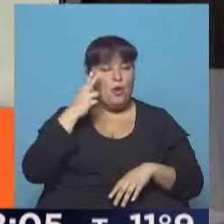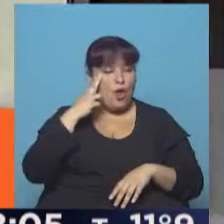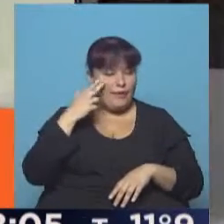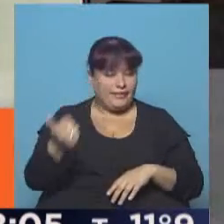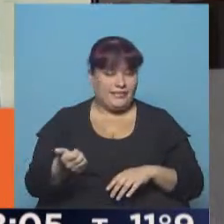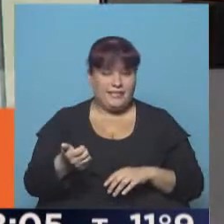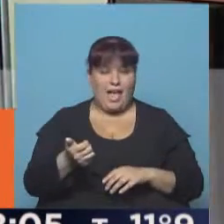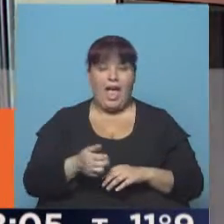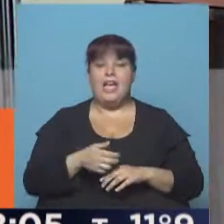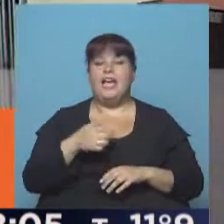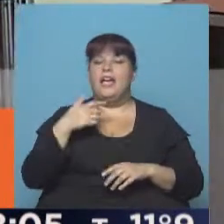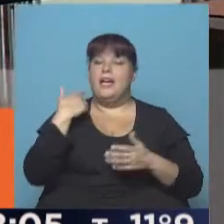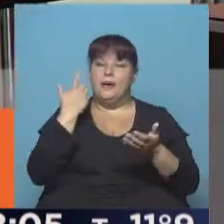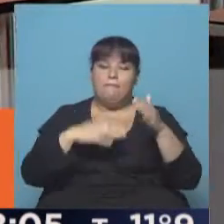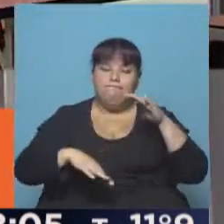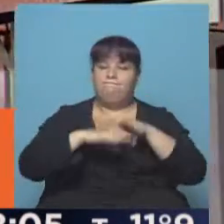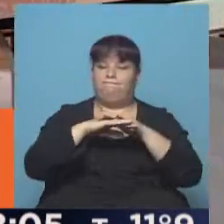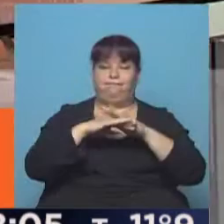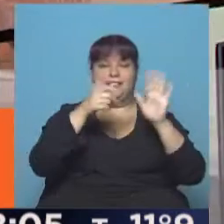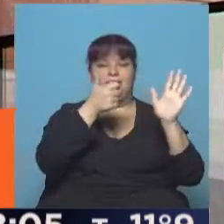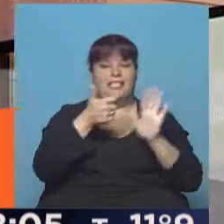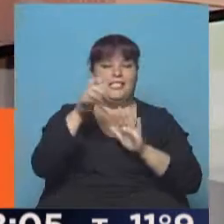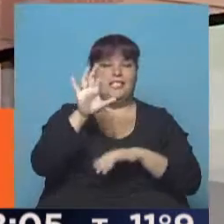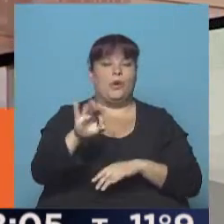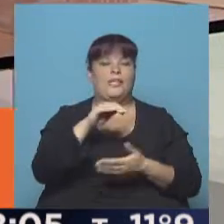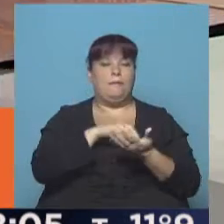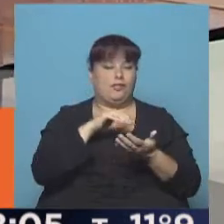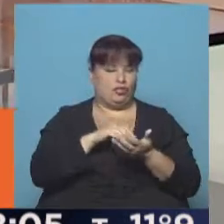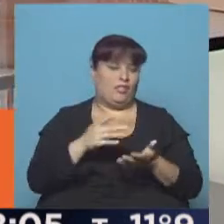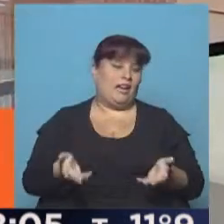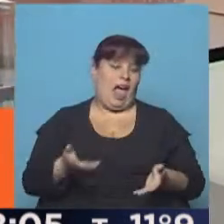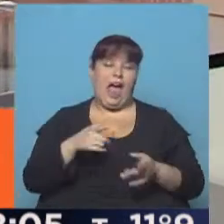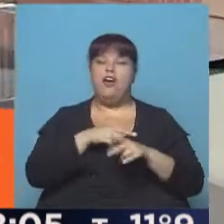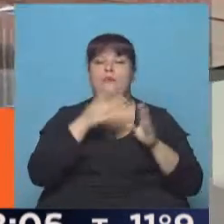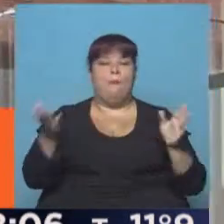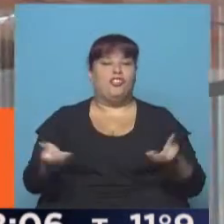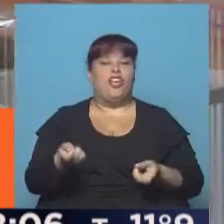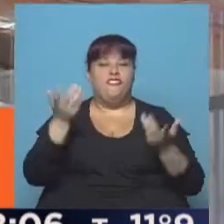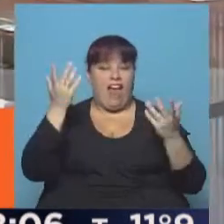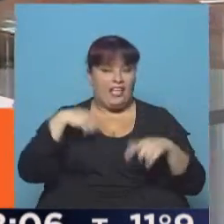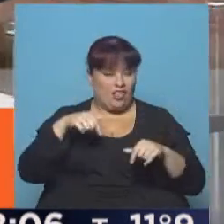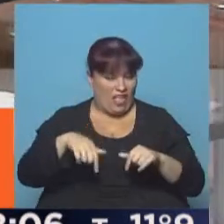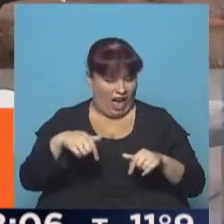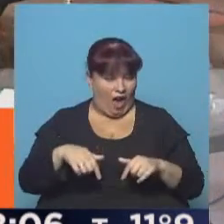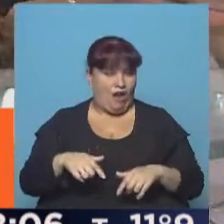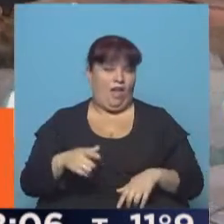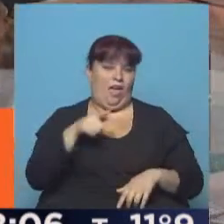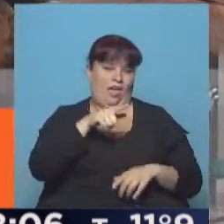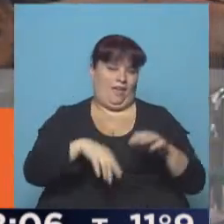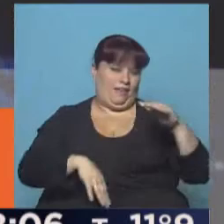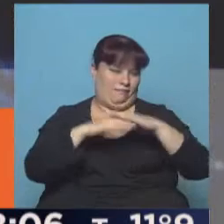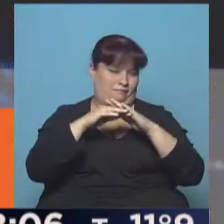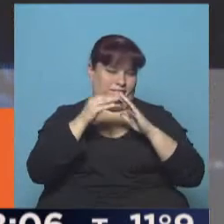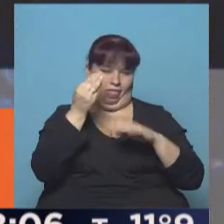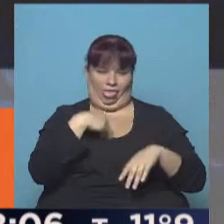96 se pone un tope de 650 millones. Obviamente que el proceso inflacionario que vivimos hizo que ese